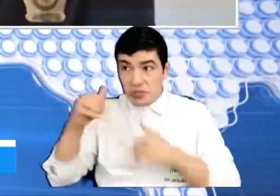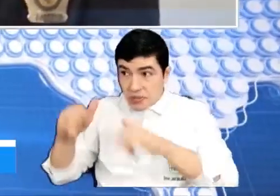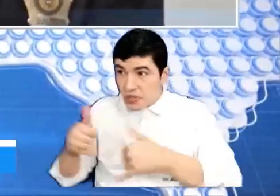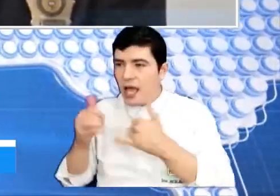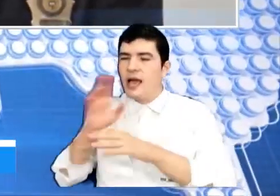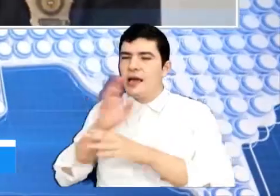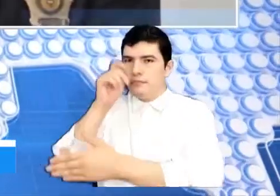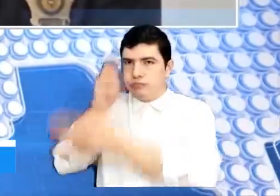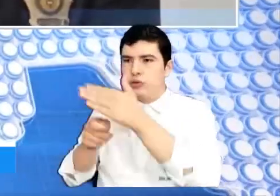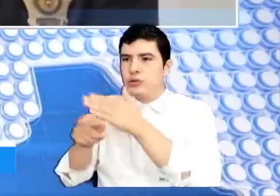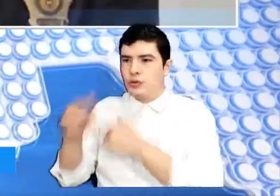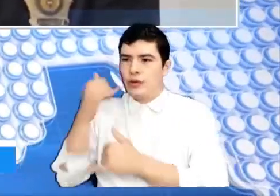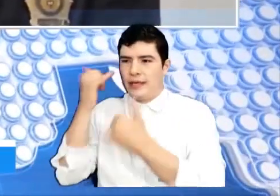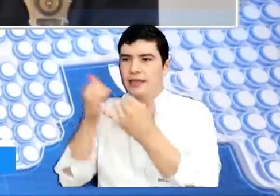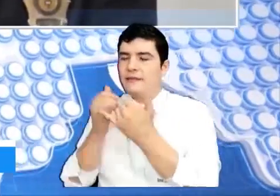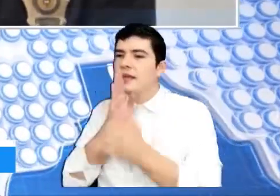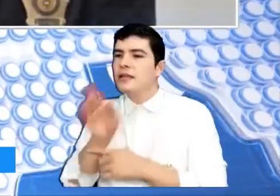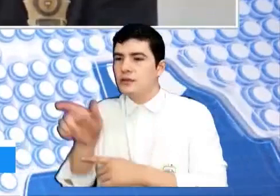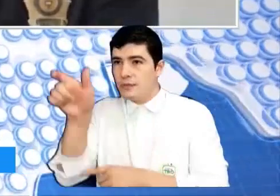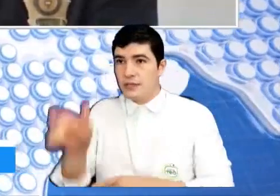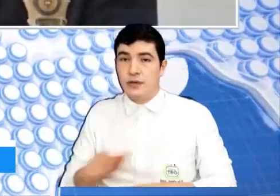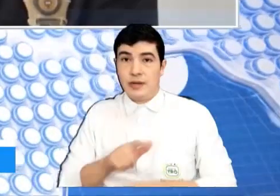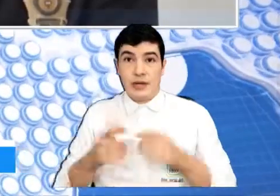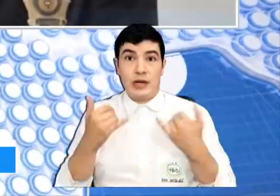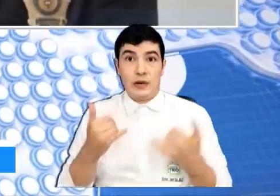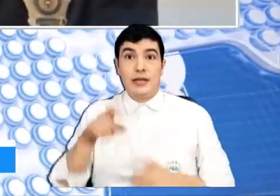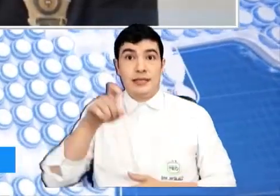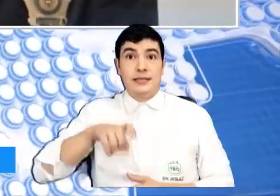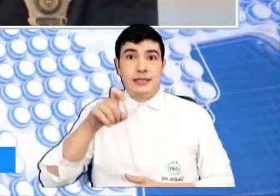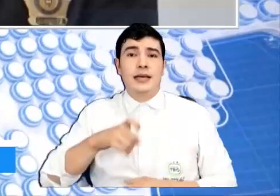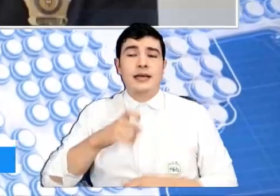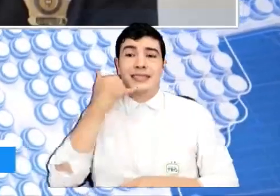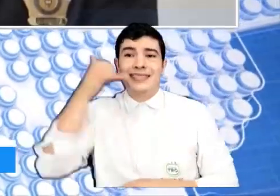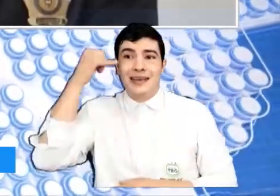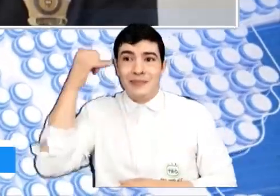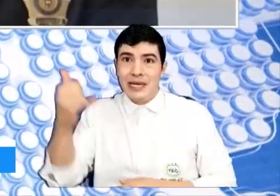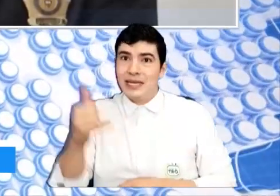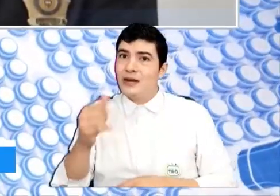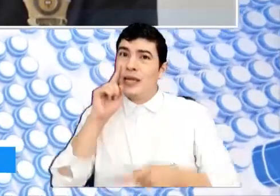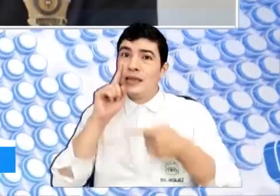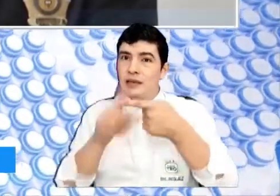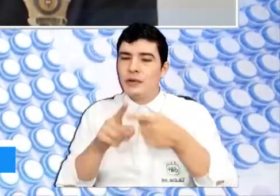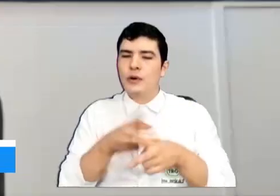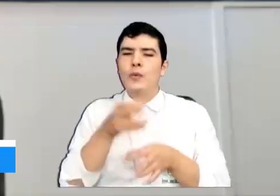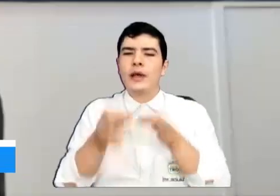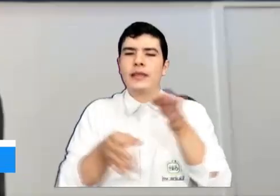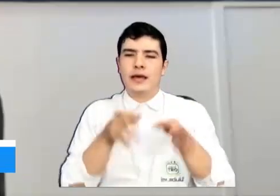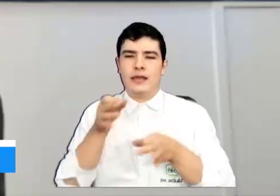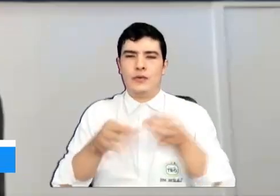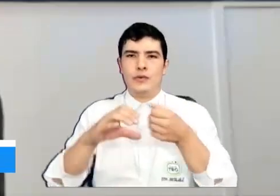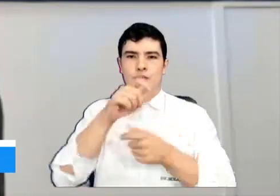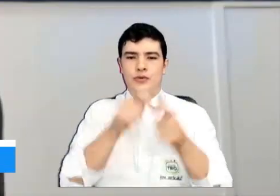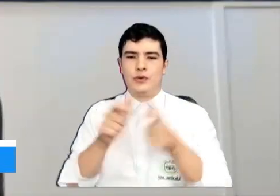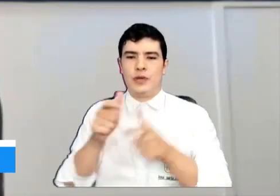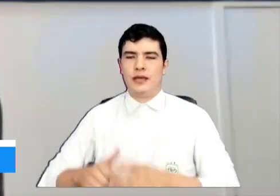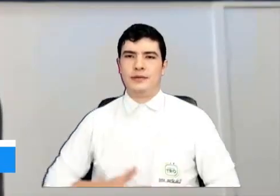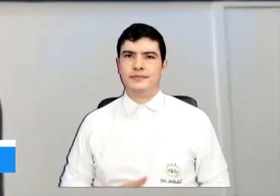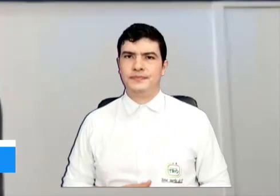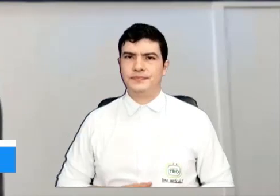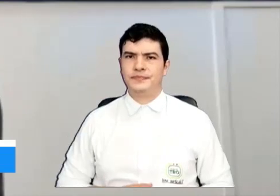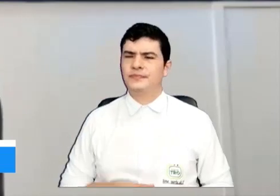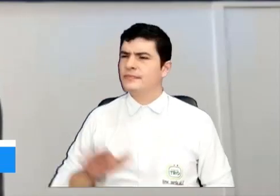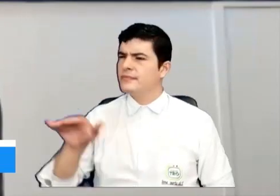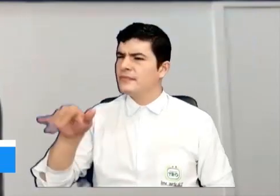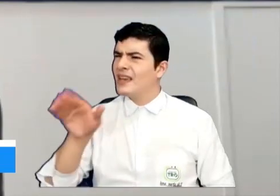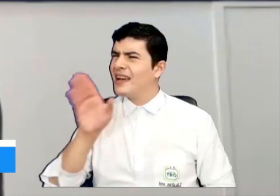se sancionará? ¿Al dueño de la línea o ustedes logran identificar quién es la persona que está haciendo la llamada? Se logra identificar